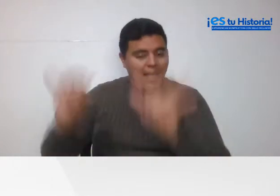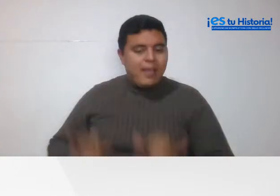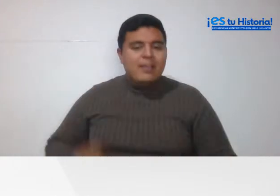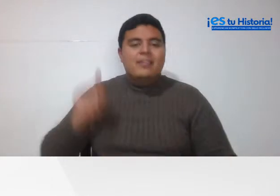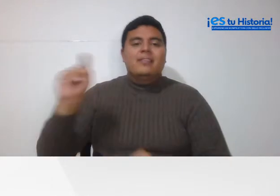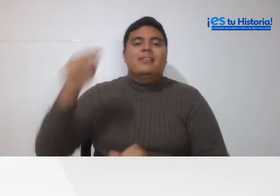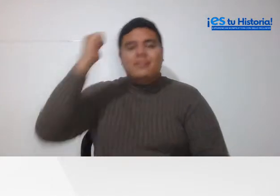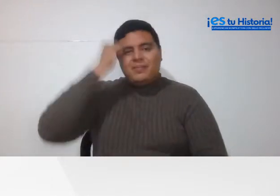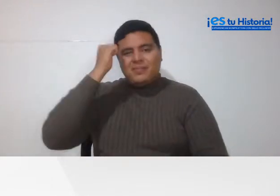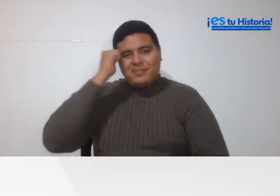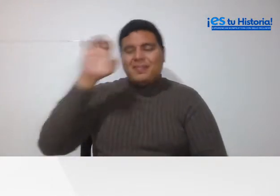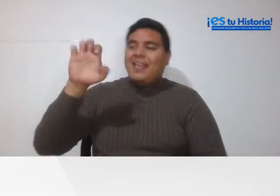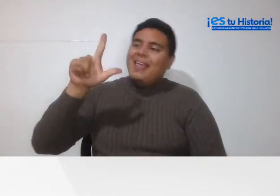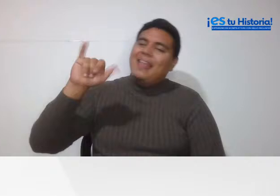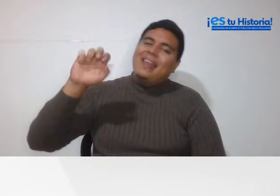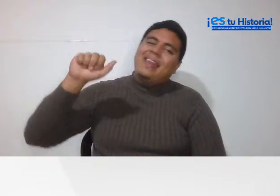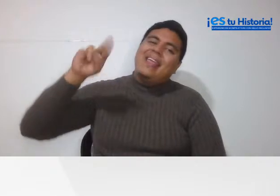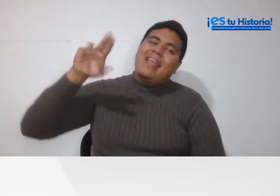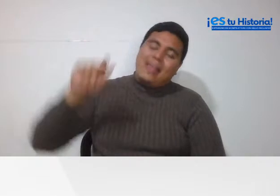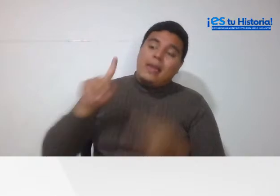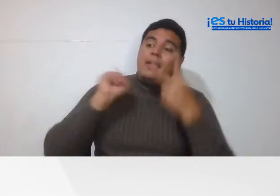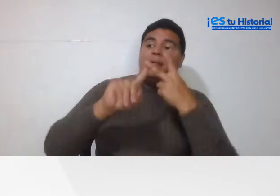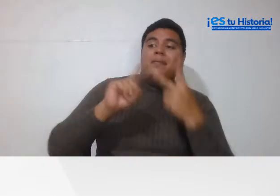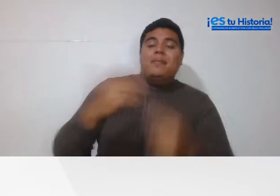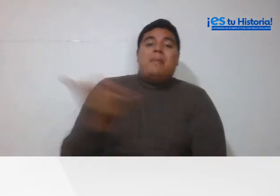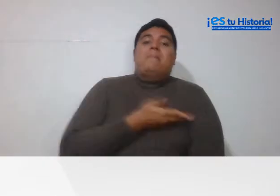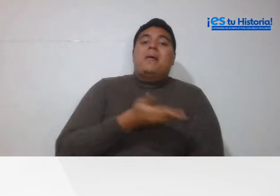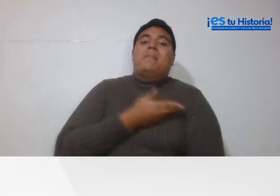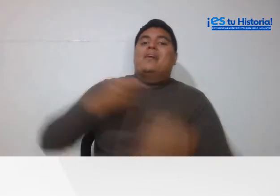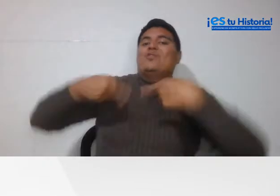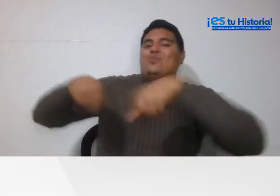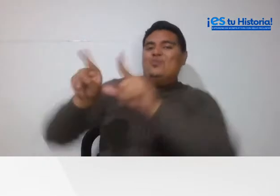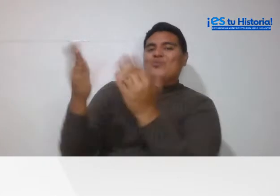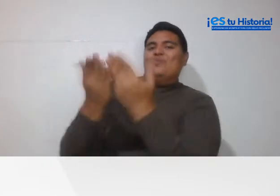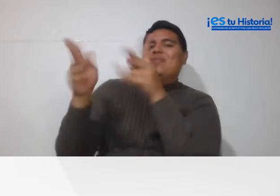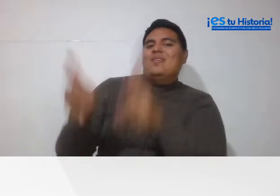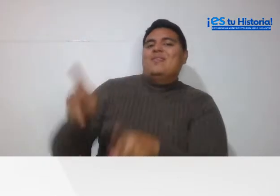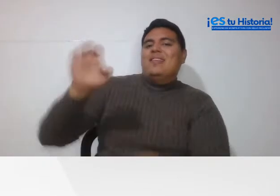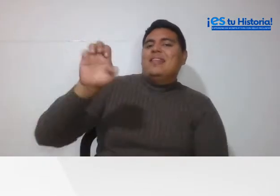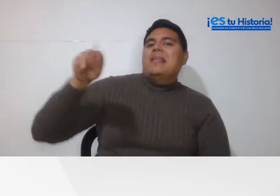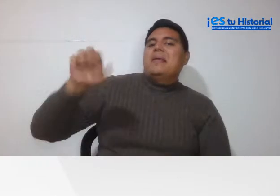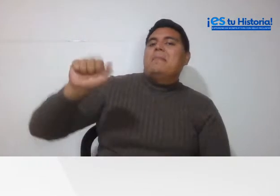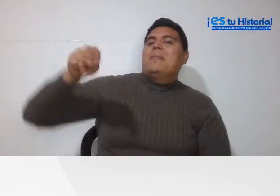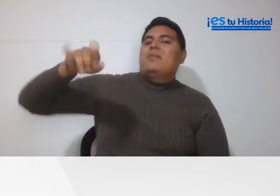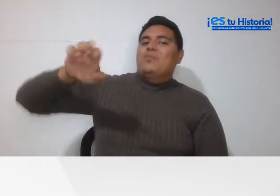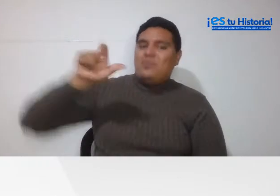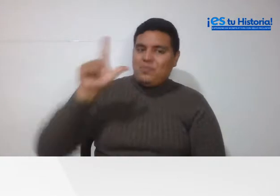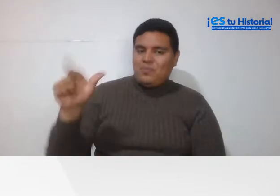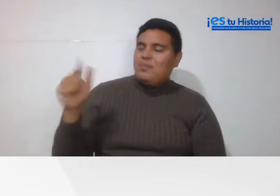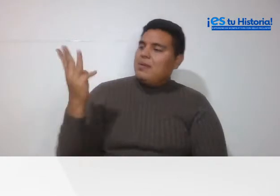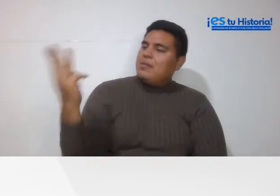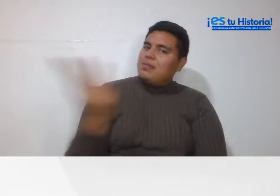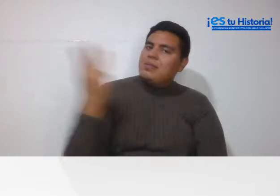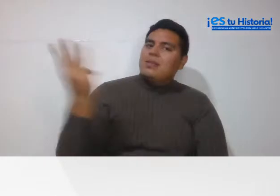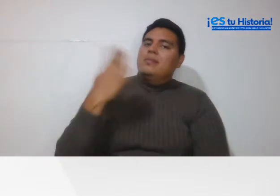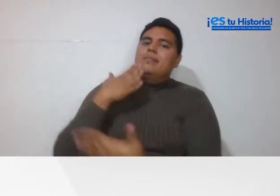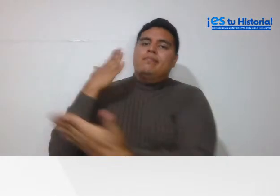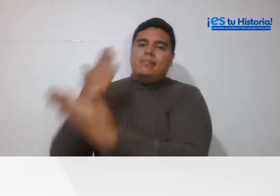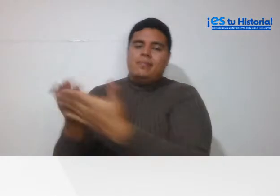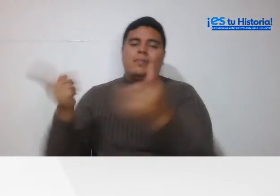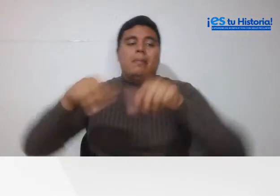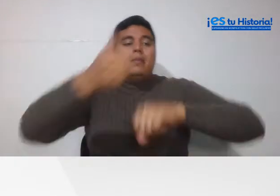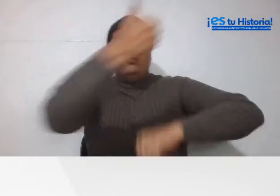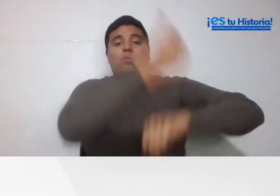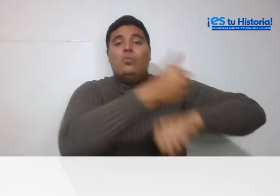madre, la madre de familia de nuestro invitado, Emanuel. Muchísimas gracias al señor rector también que nos acompañó y a